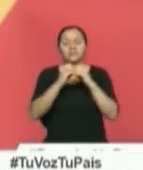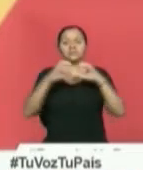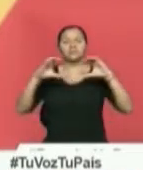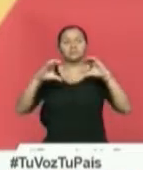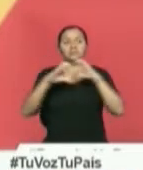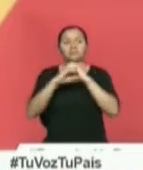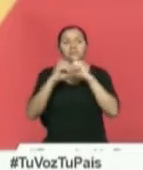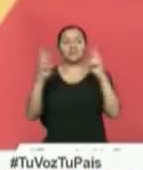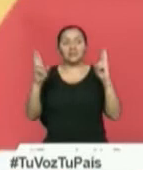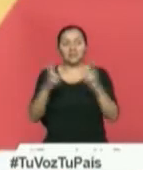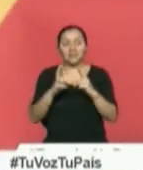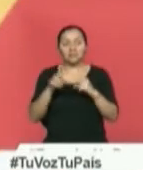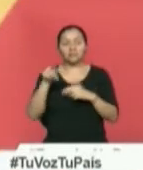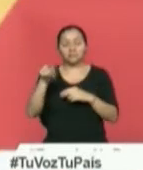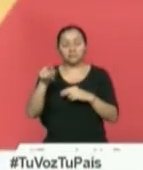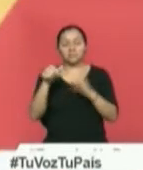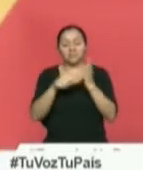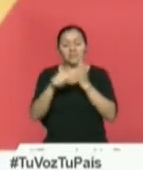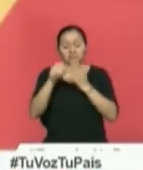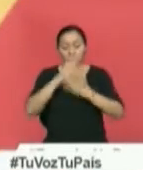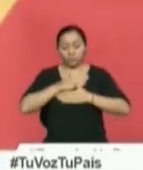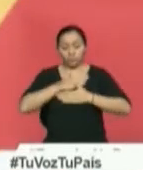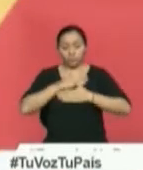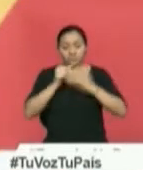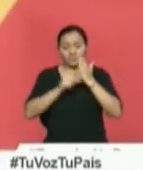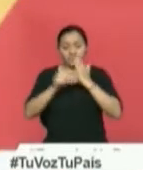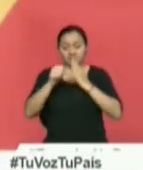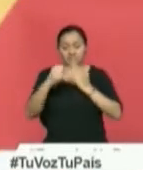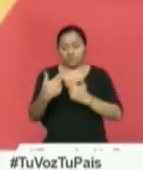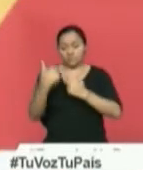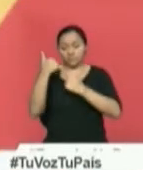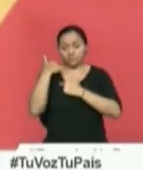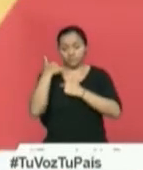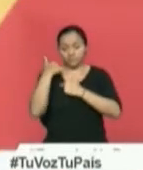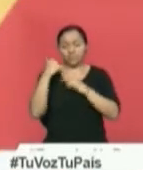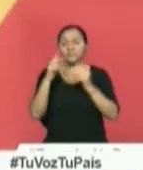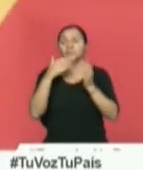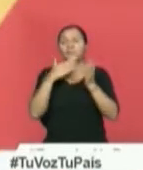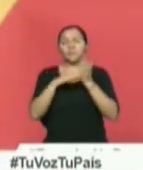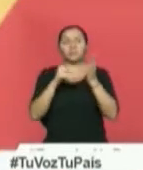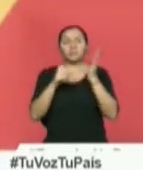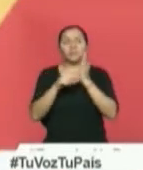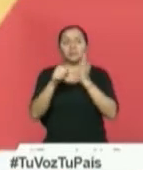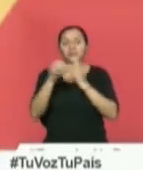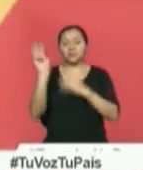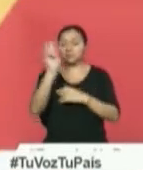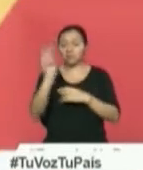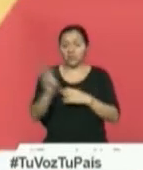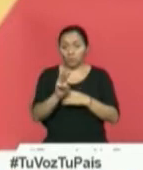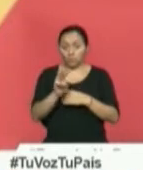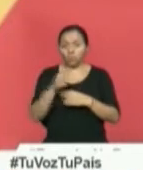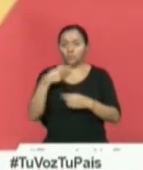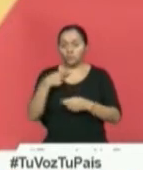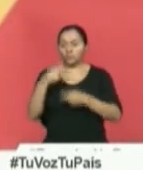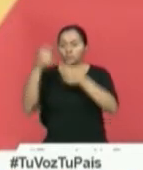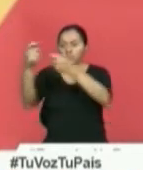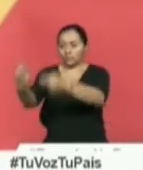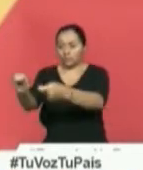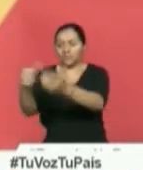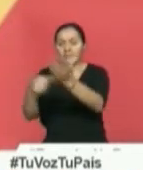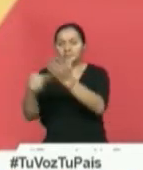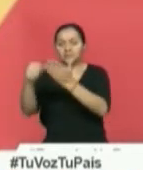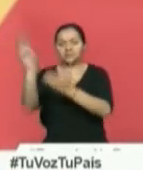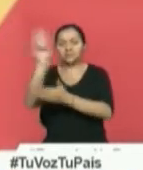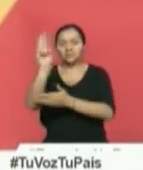son obligaciones de ese ministerio, de ese cargo. Porque así como el presidente tiene que nombrar algunas funciones, el ministro también tiene